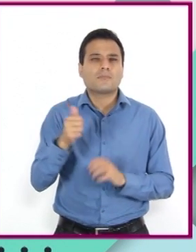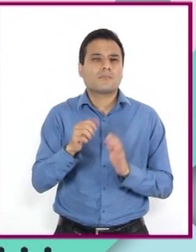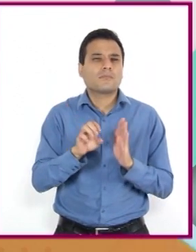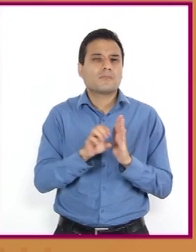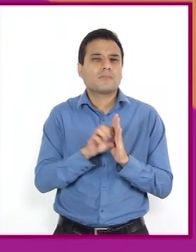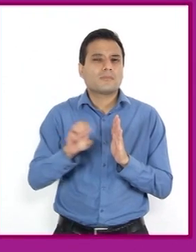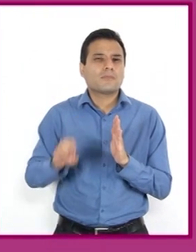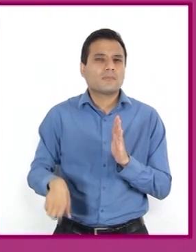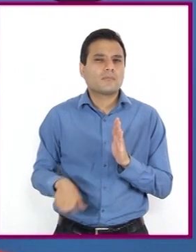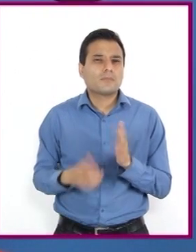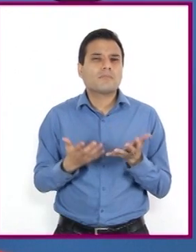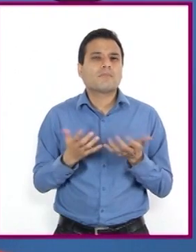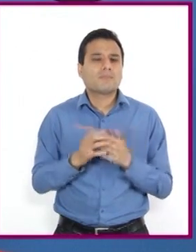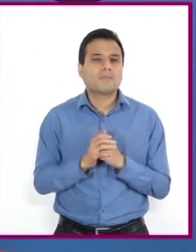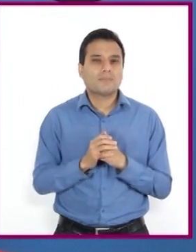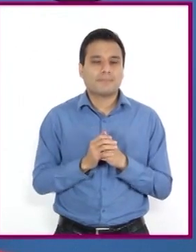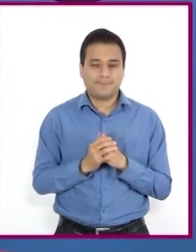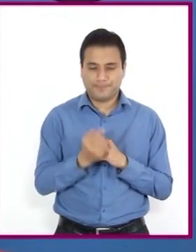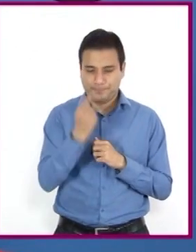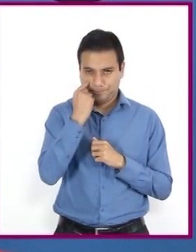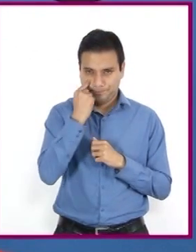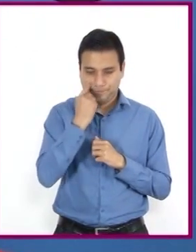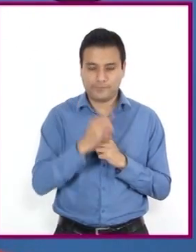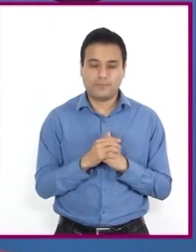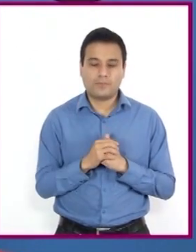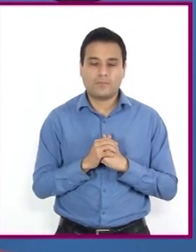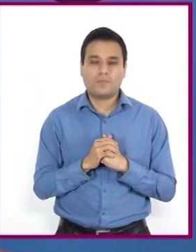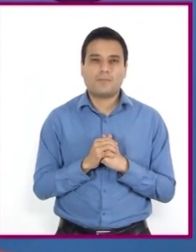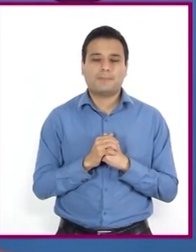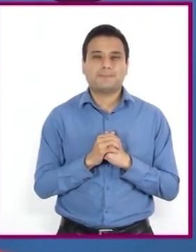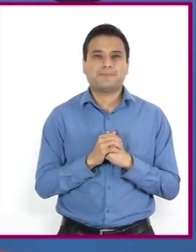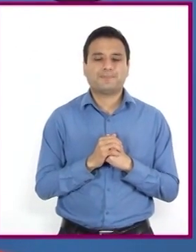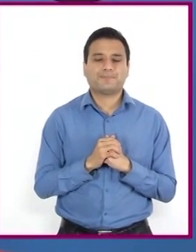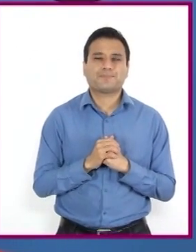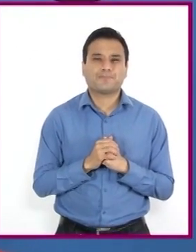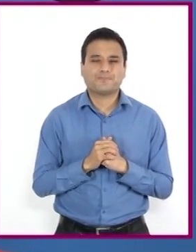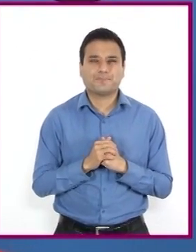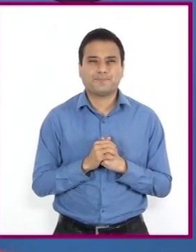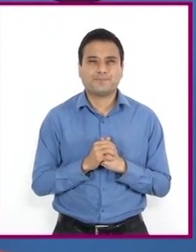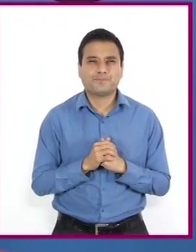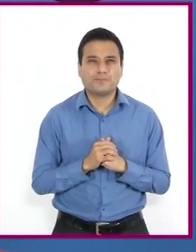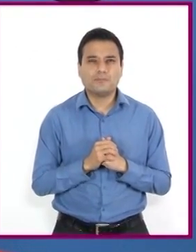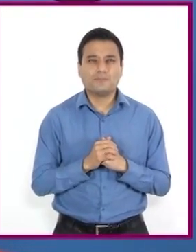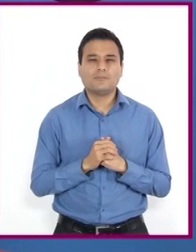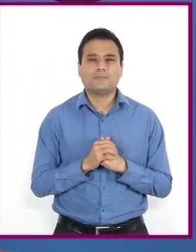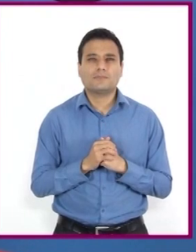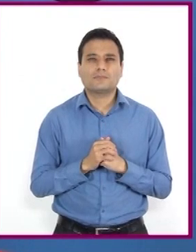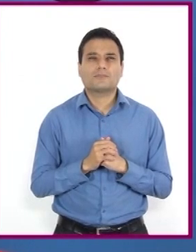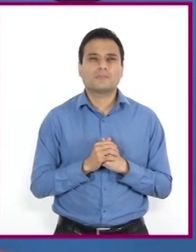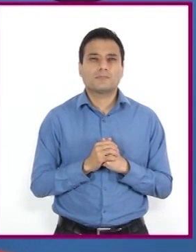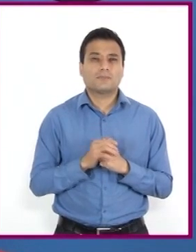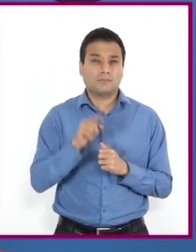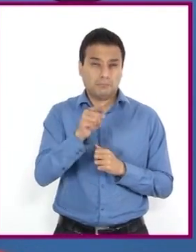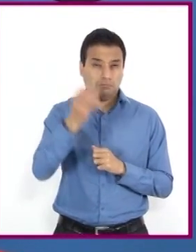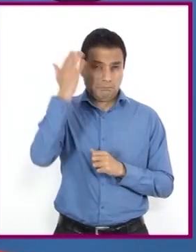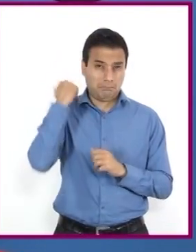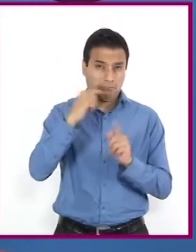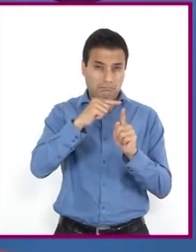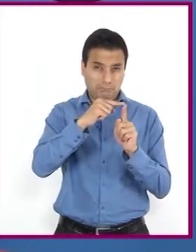casos? Reflexionemos. ¿Han pensado en alguna situación en la que tengan que dividir entre